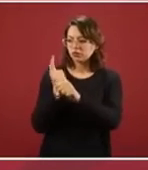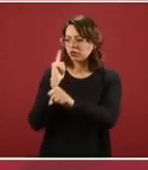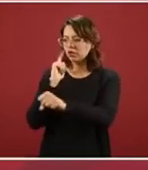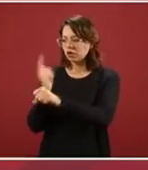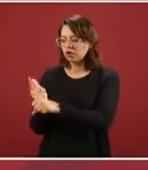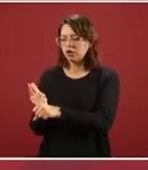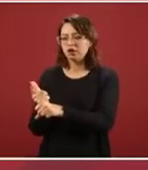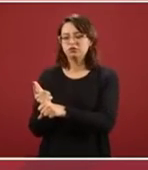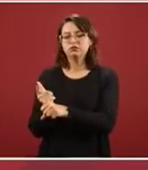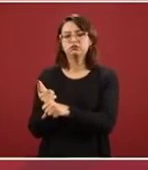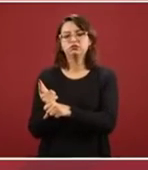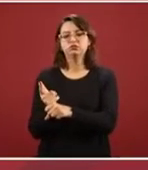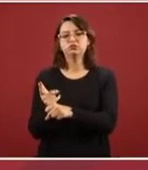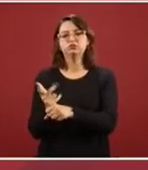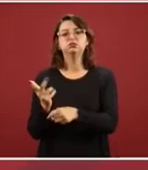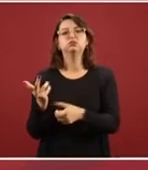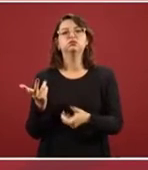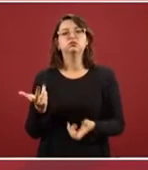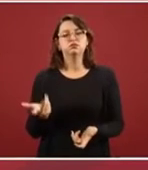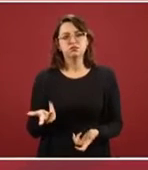que nos están